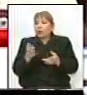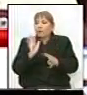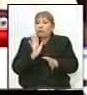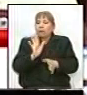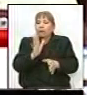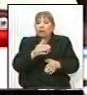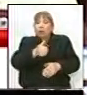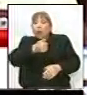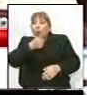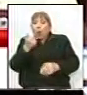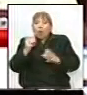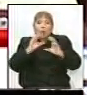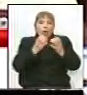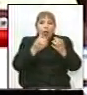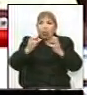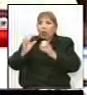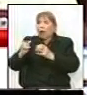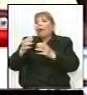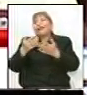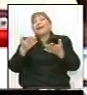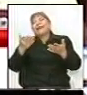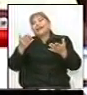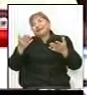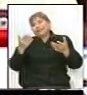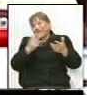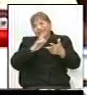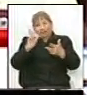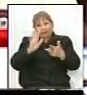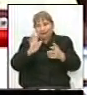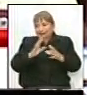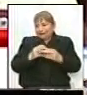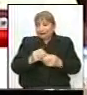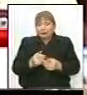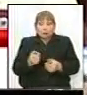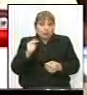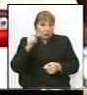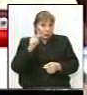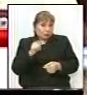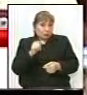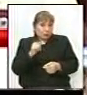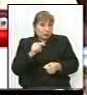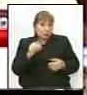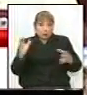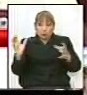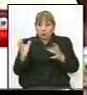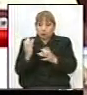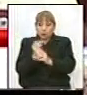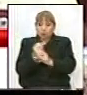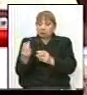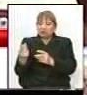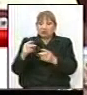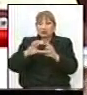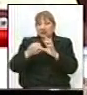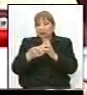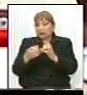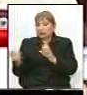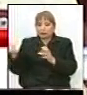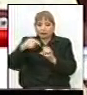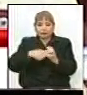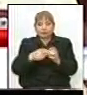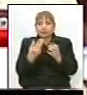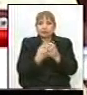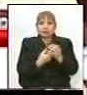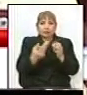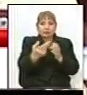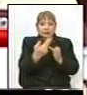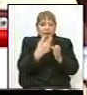con otros partidos políticos. Claro, entonces en un caso de fusión, uno se extingue y toma un nombre común u